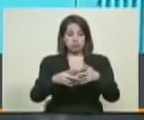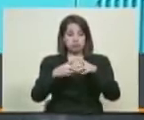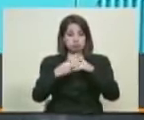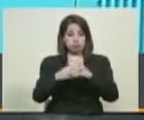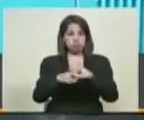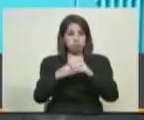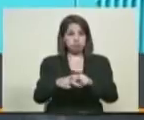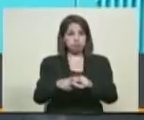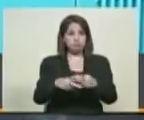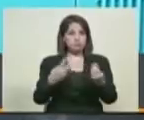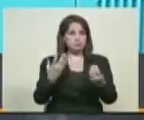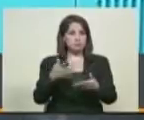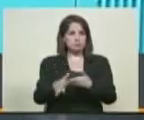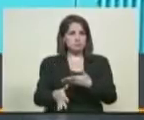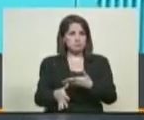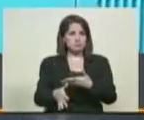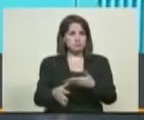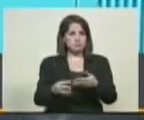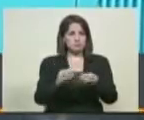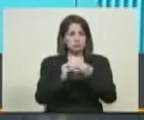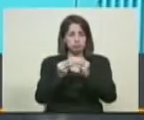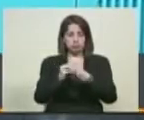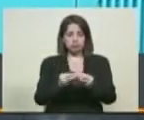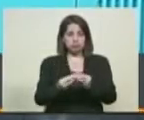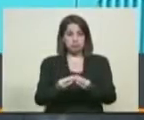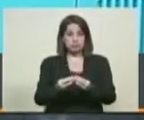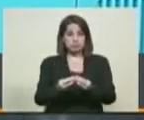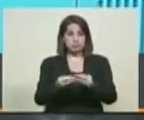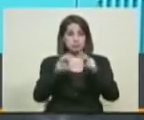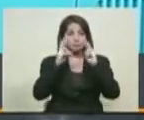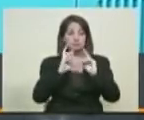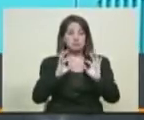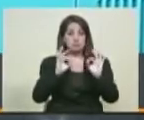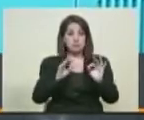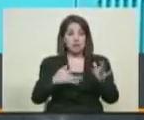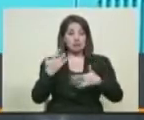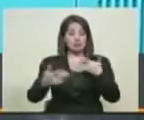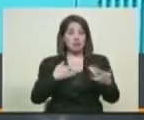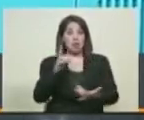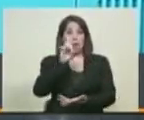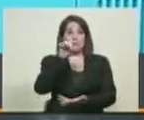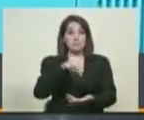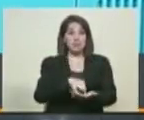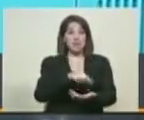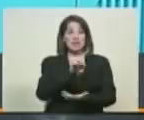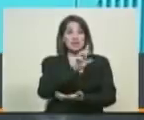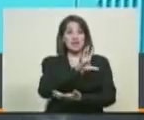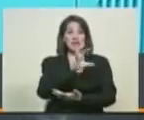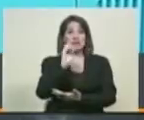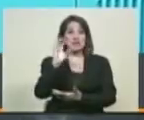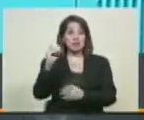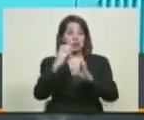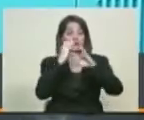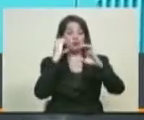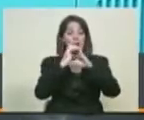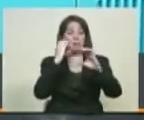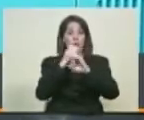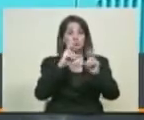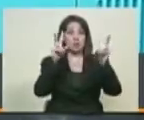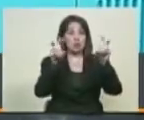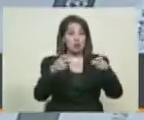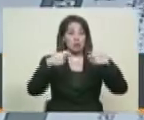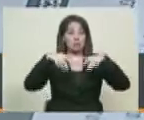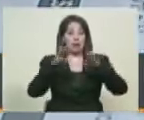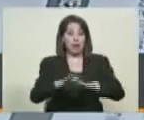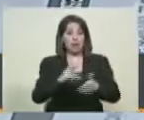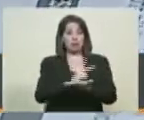al principio, reparación y activación de 1.500 nuevas unidades de transporte para